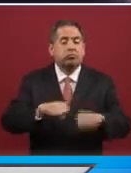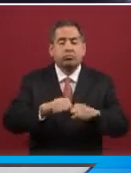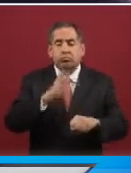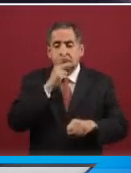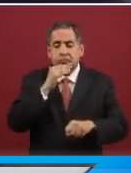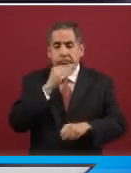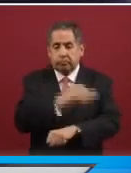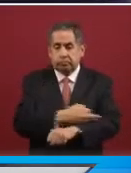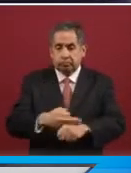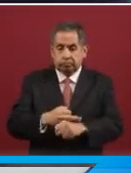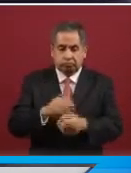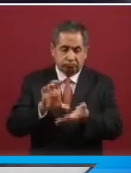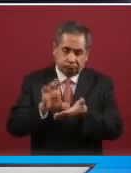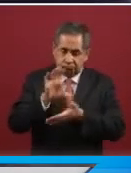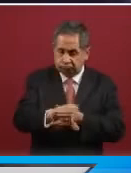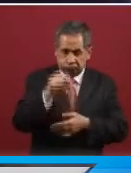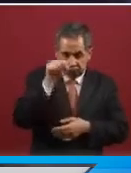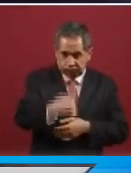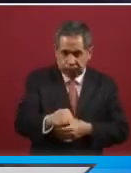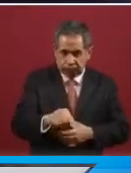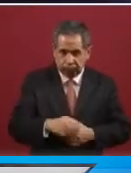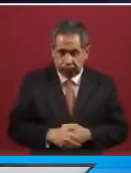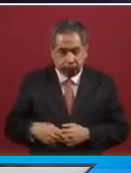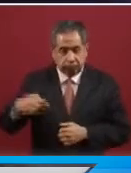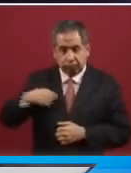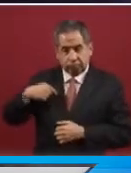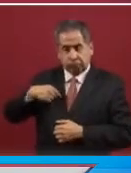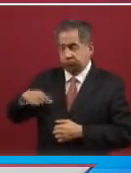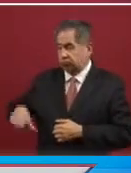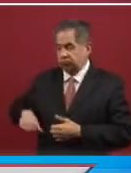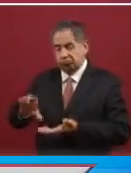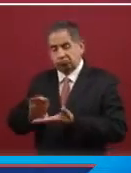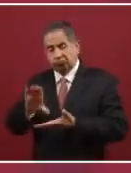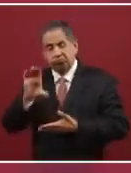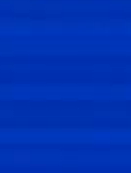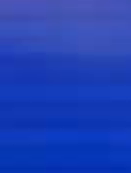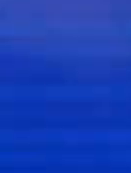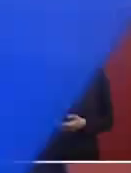los apoyos lleguen, no se diluyan y principalmente para evitar la corrupción.